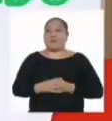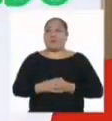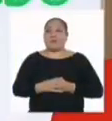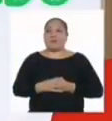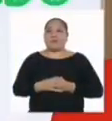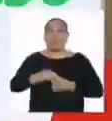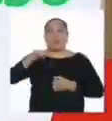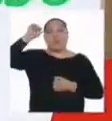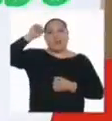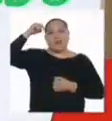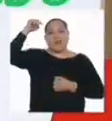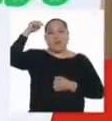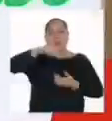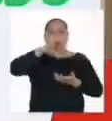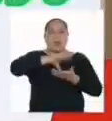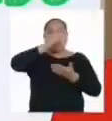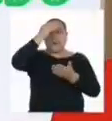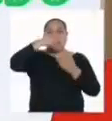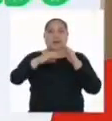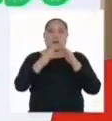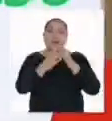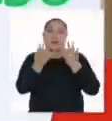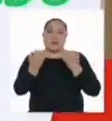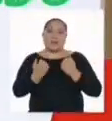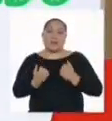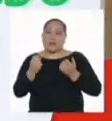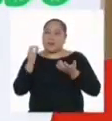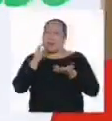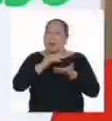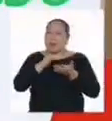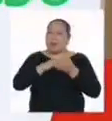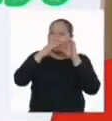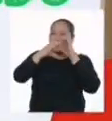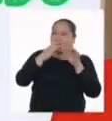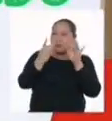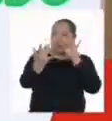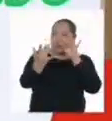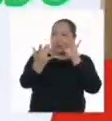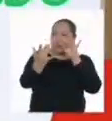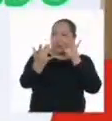Recuerden que aquí en Aprendo en Casa queremos estar más comunicados con ustedes.